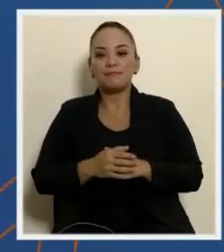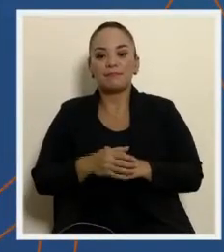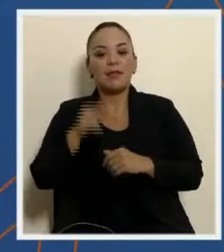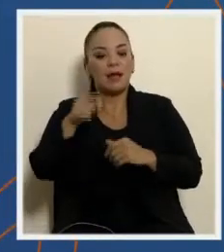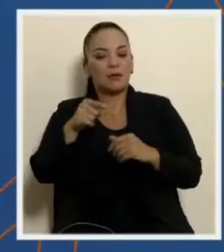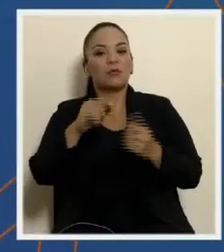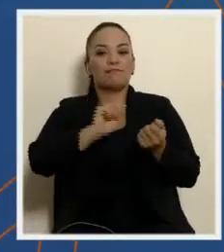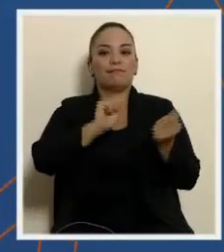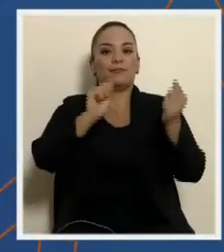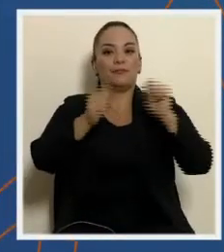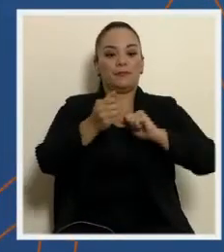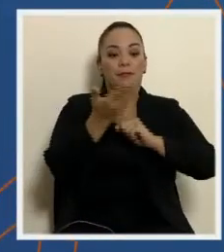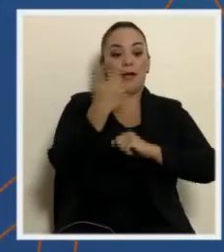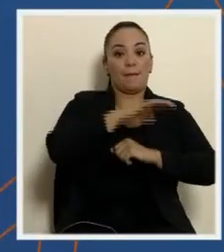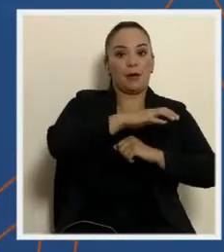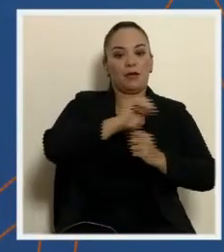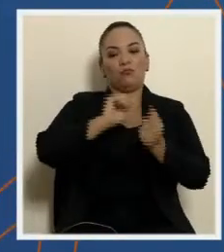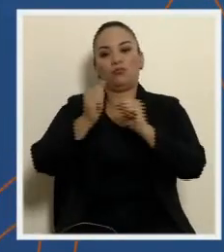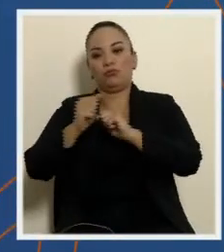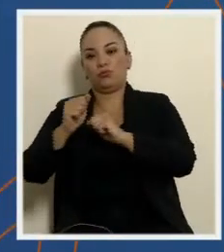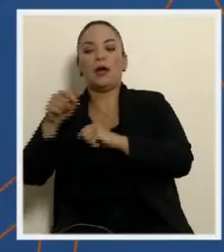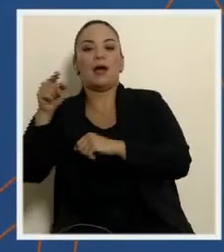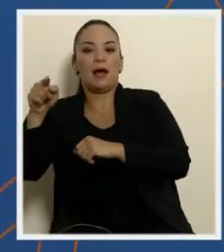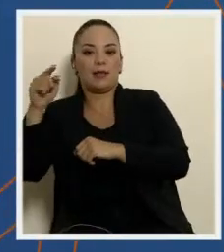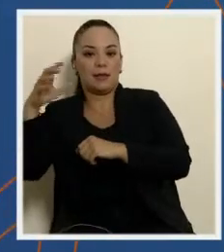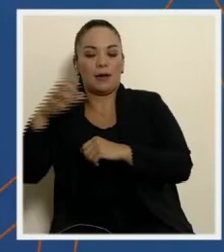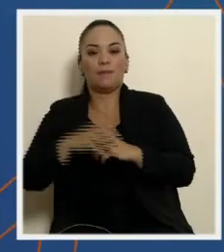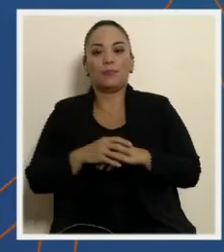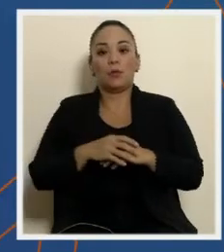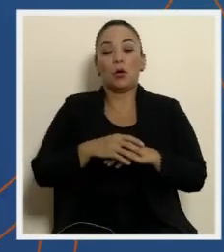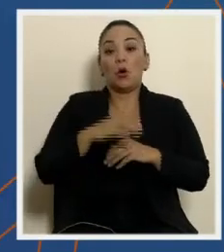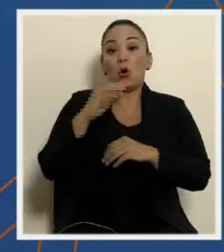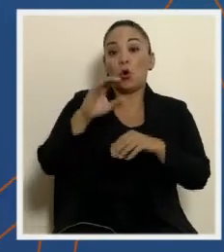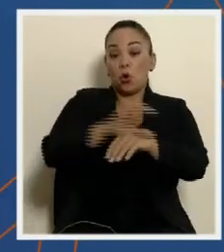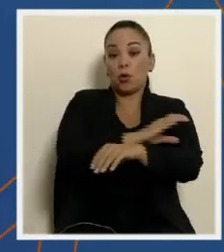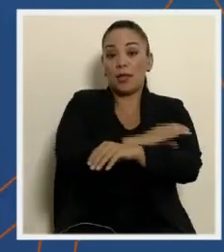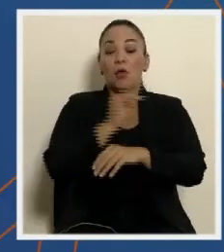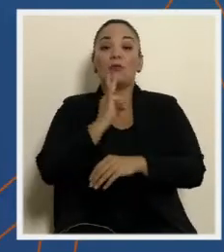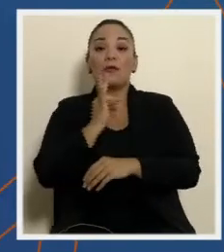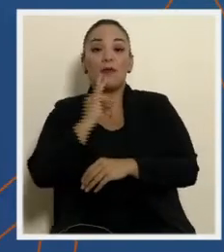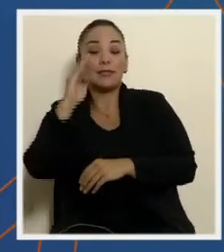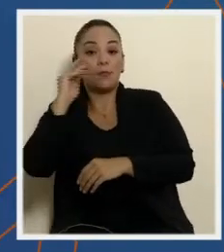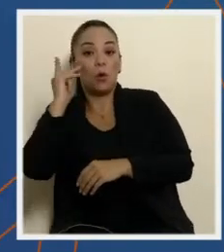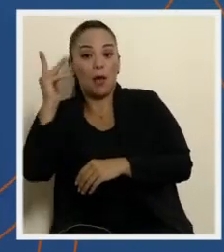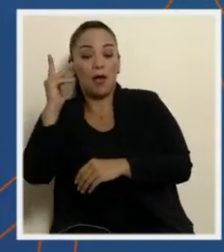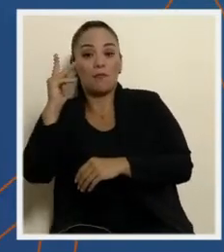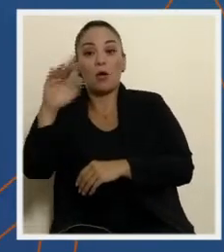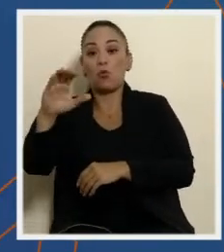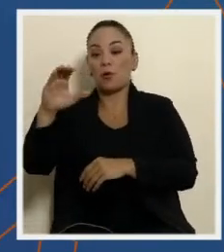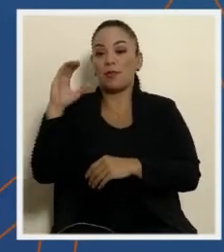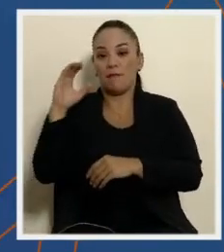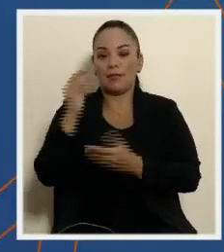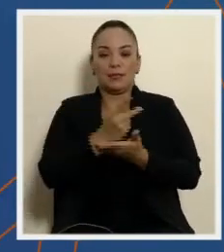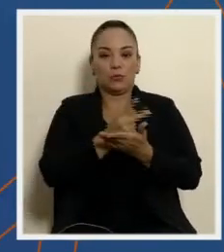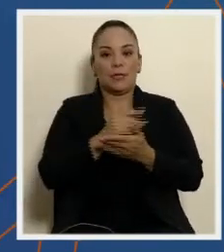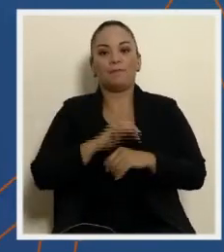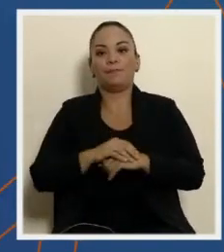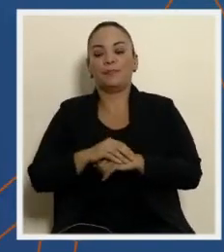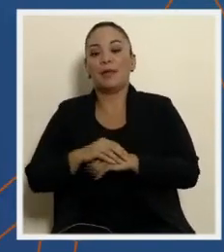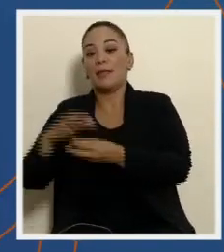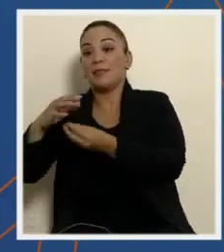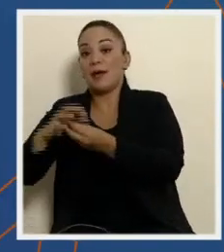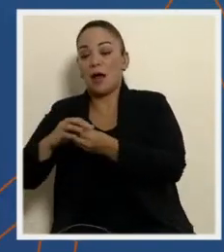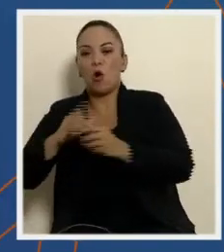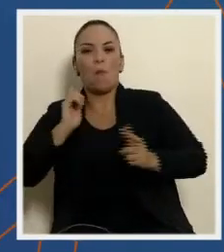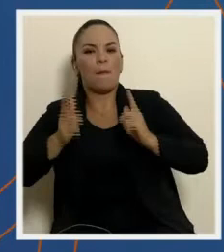subiendo a la condición de alerta naranja: Coronado, Tibás, Moravia y Curridabat en la provincia de San José, Naranjo,